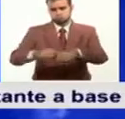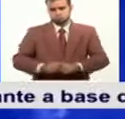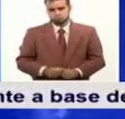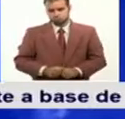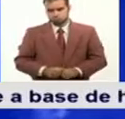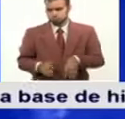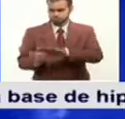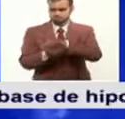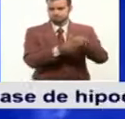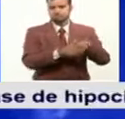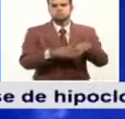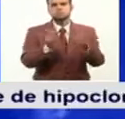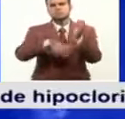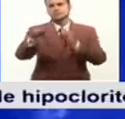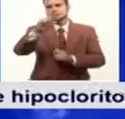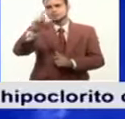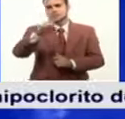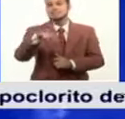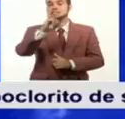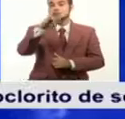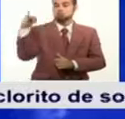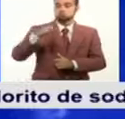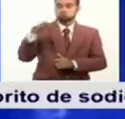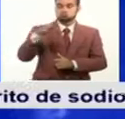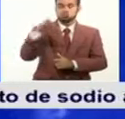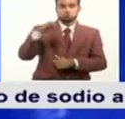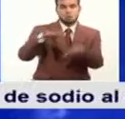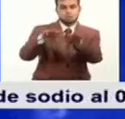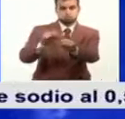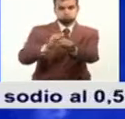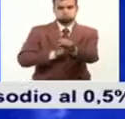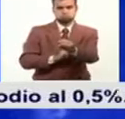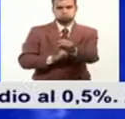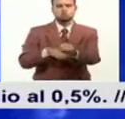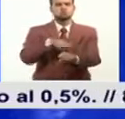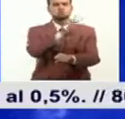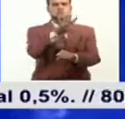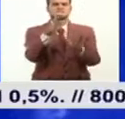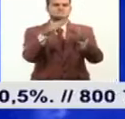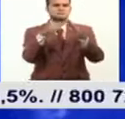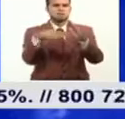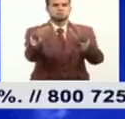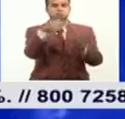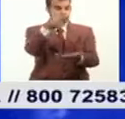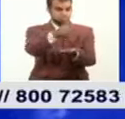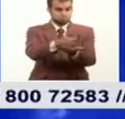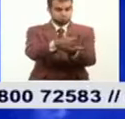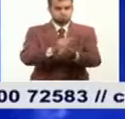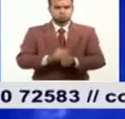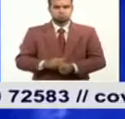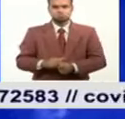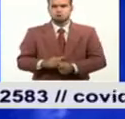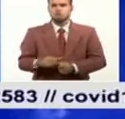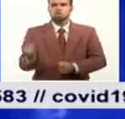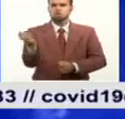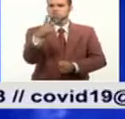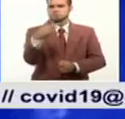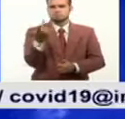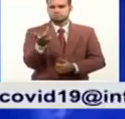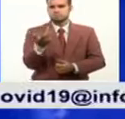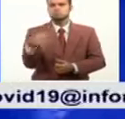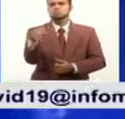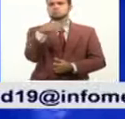Camagüey, 6 casos importados, 4 del municipio de Camagüey y 2 del municipio de